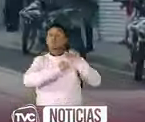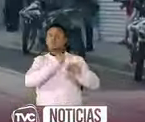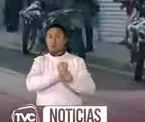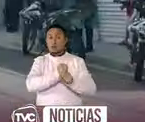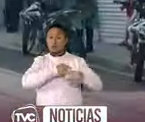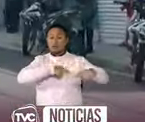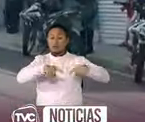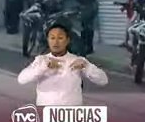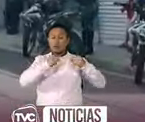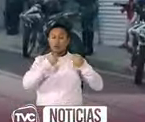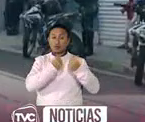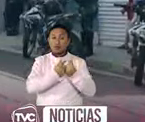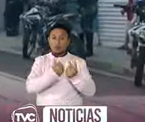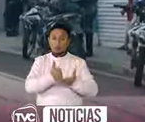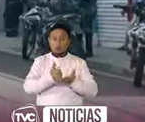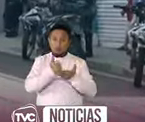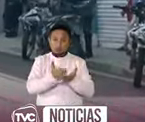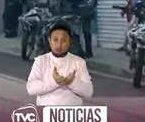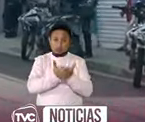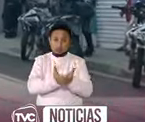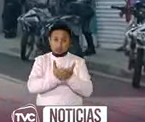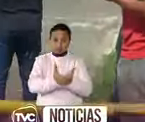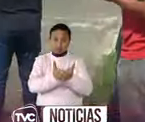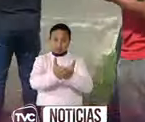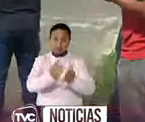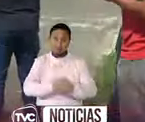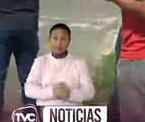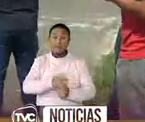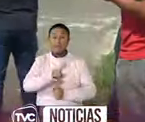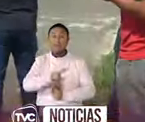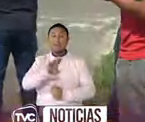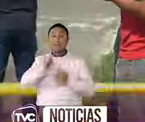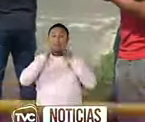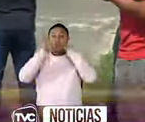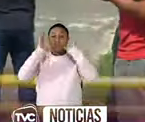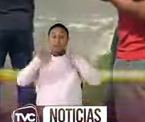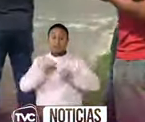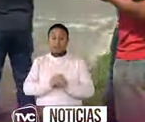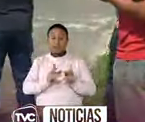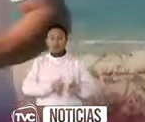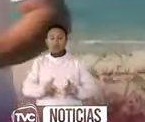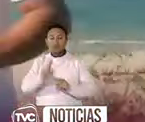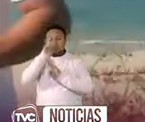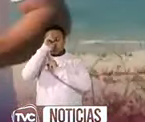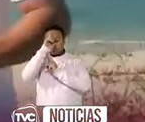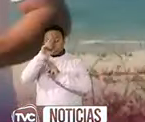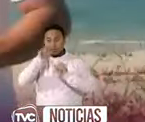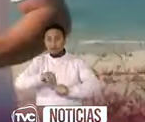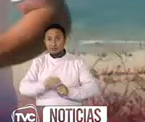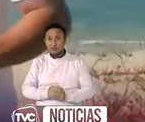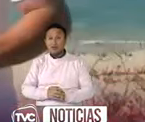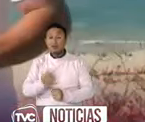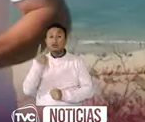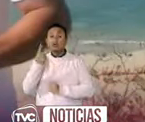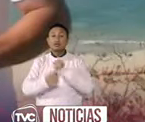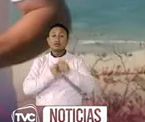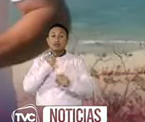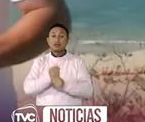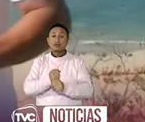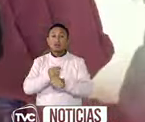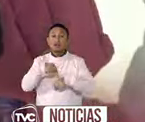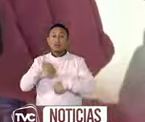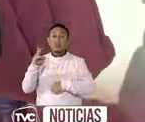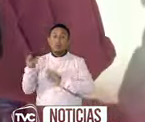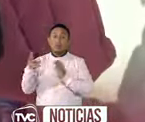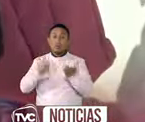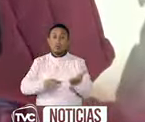rescate acuático de la institución bomberil, este 24 de diciembre estaba preparando un homenaje para recordar los 2 años de la muerte de su esposa.